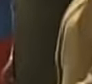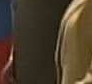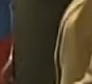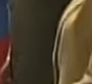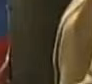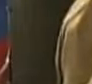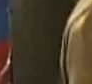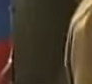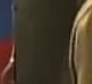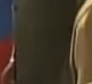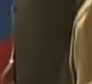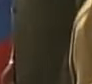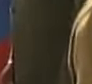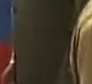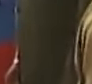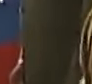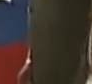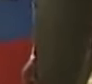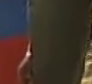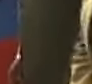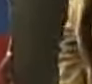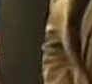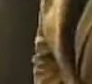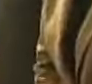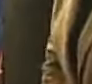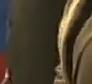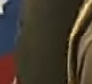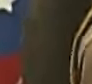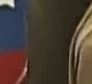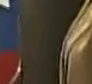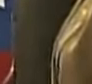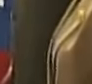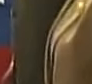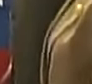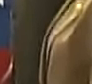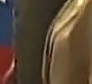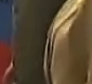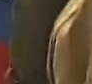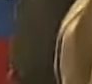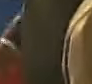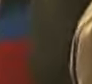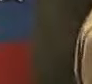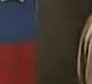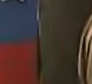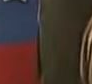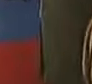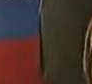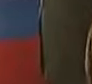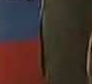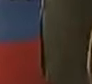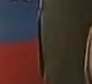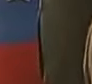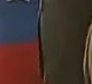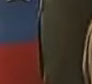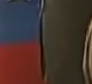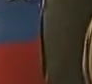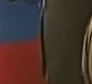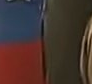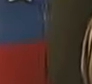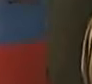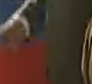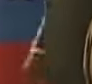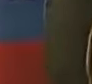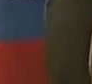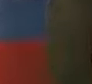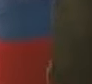de diciembre en todo el territorio nacional. Vemos acá al presidente constitucional de la República Bolivariana de Venezuela, Nicolás Maduro Moro, en compañía de la primera combatiente